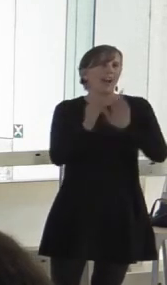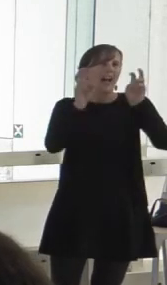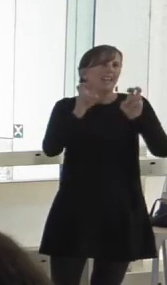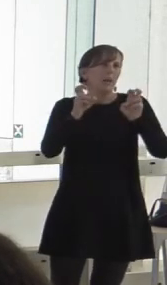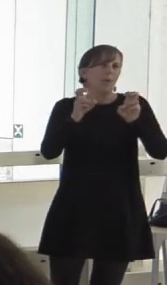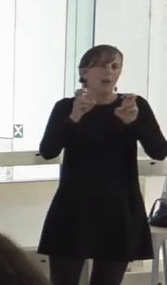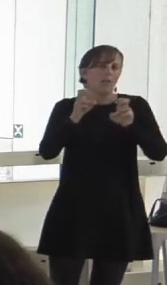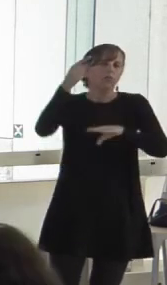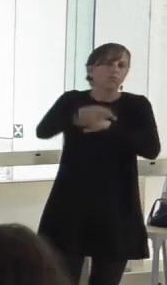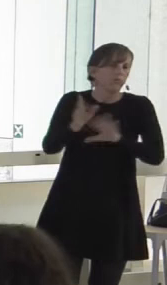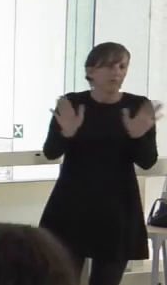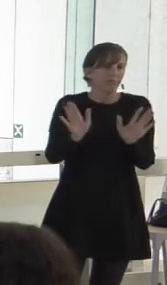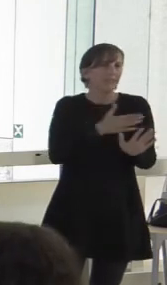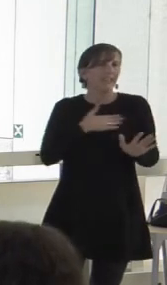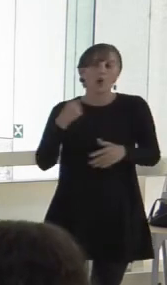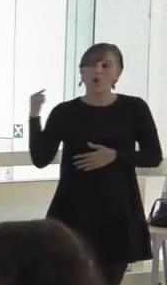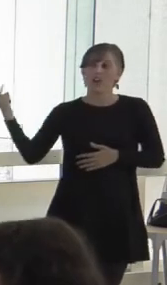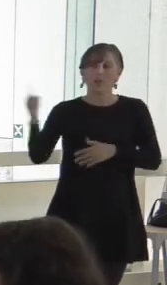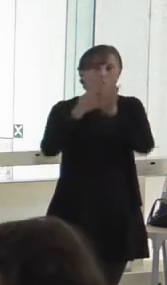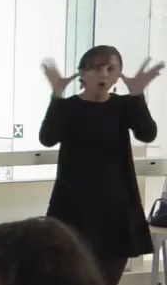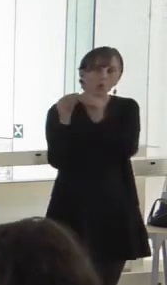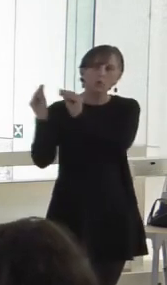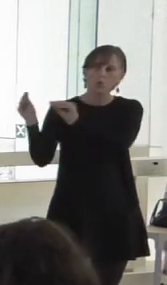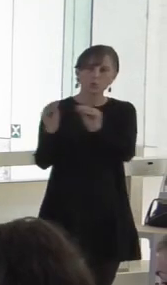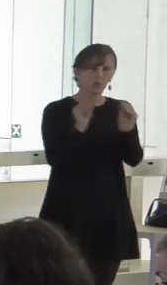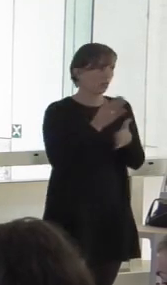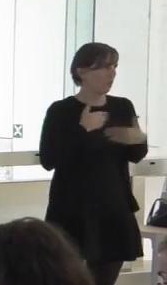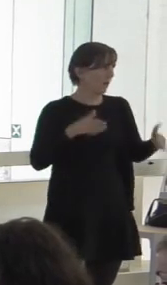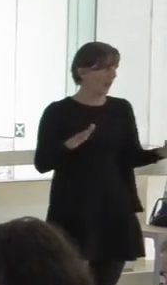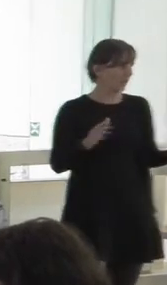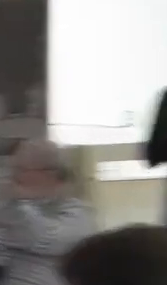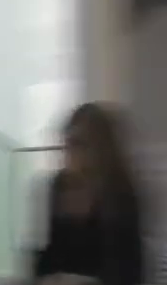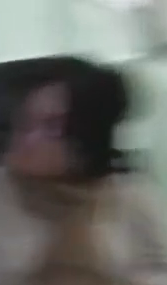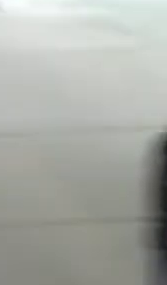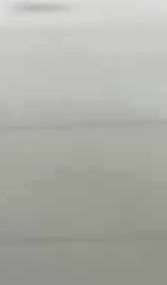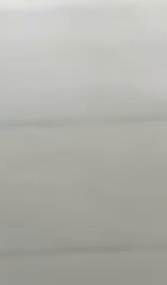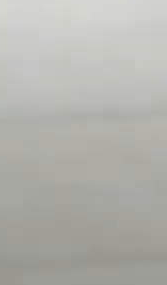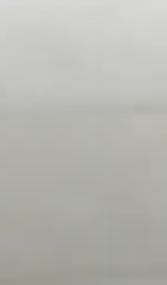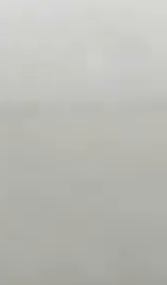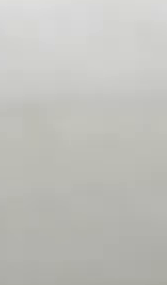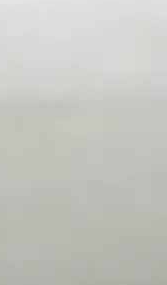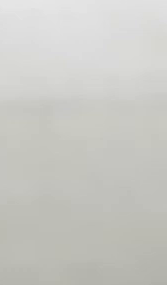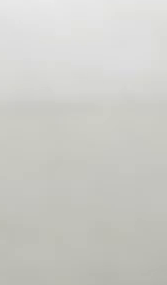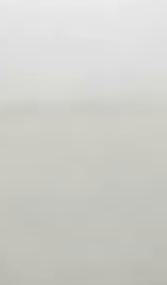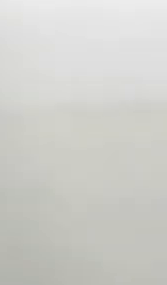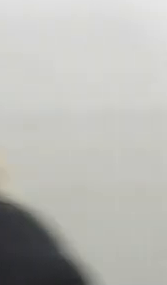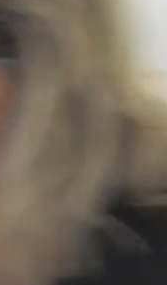a conclusión que irades, que lancedes hoxe aproveitando aquí pois esta xornada, este encontro, Francisco, o que